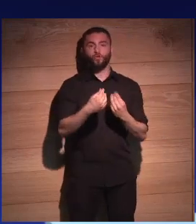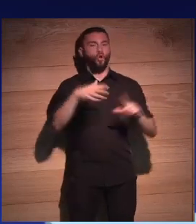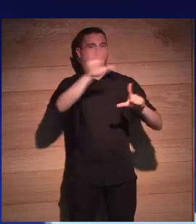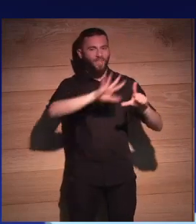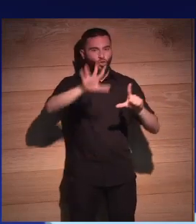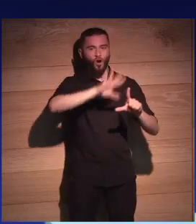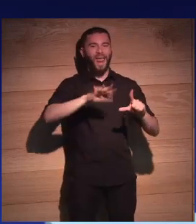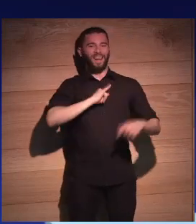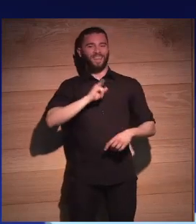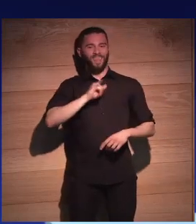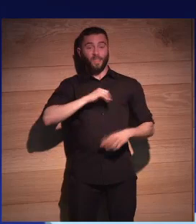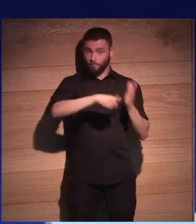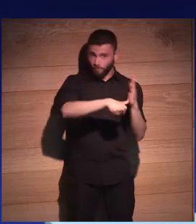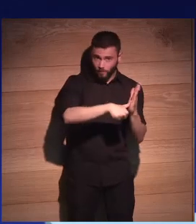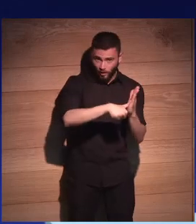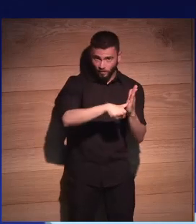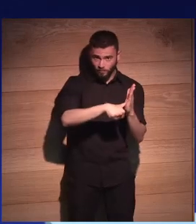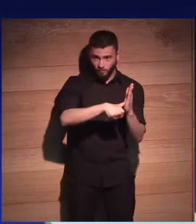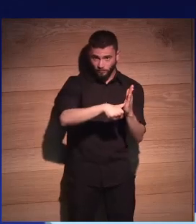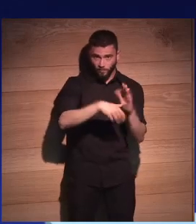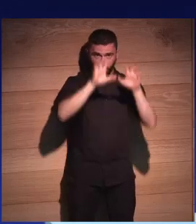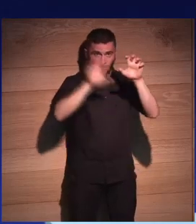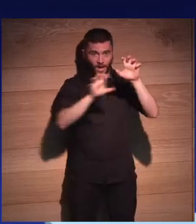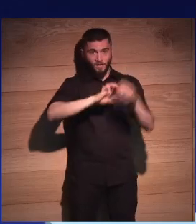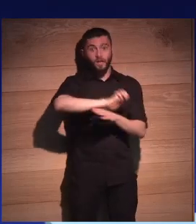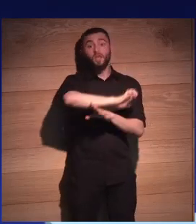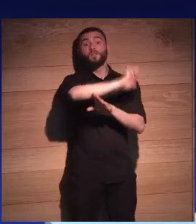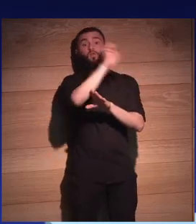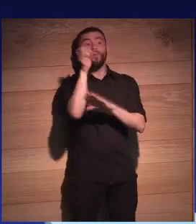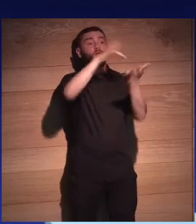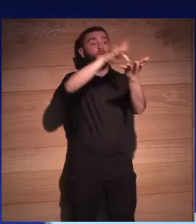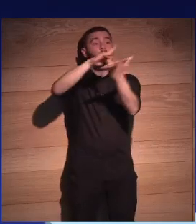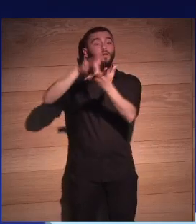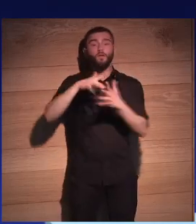para circulación por todos los países Schengen de Europa, que debería funcionar y no funciona,